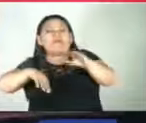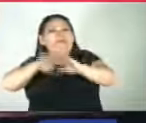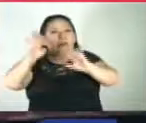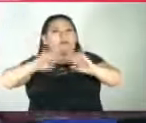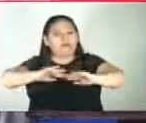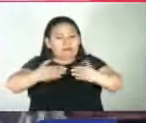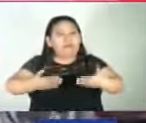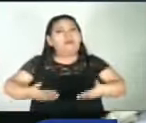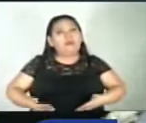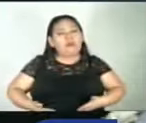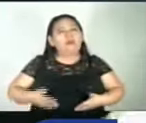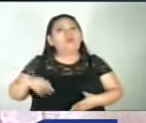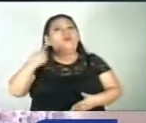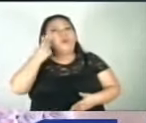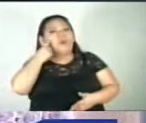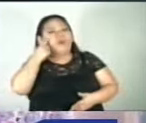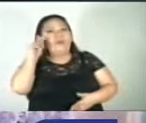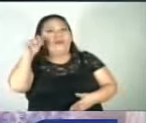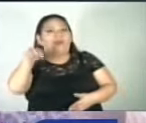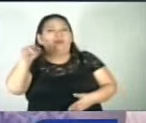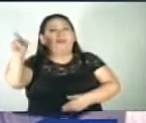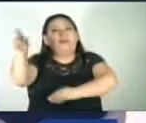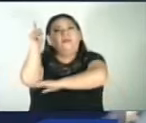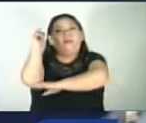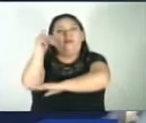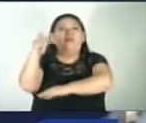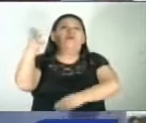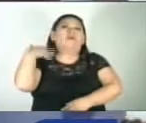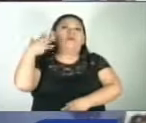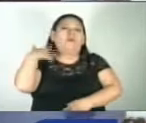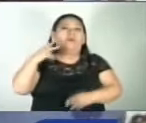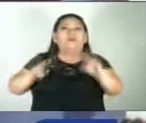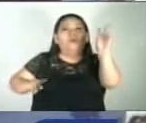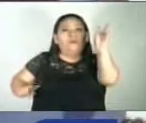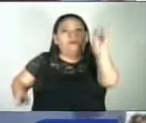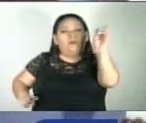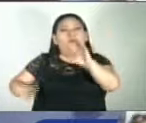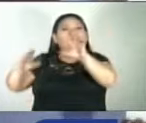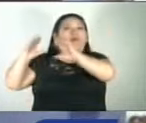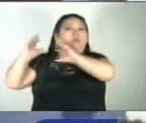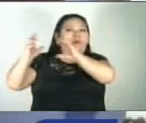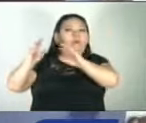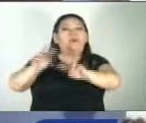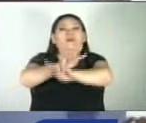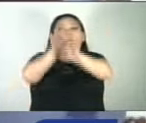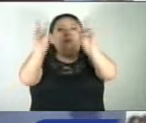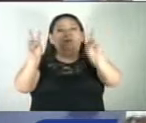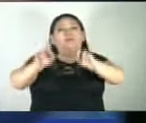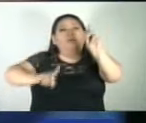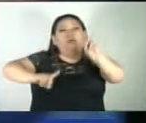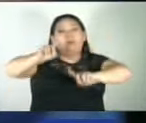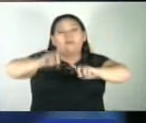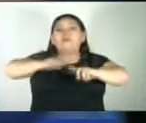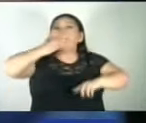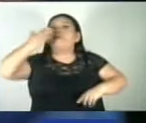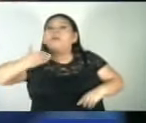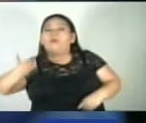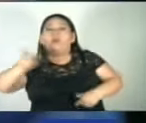estos embarazos, la mayoría ocurrieron en La Libertad, San Miguel, San Salvador, Sonsonate, La Paz, Santa Ana,